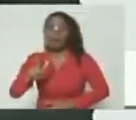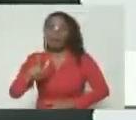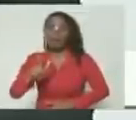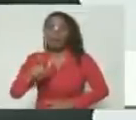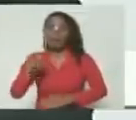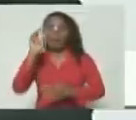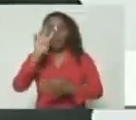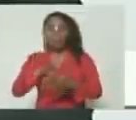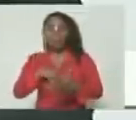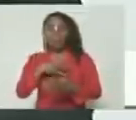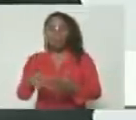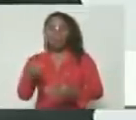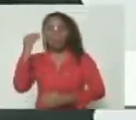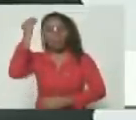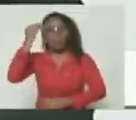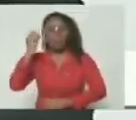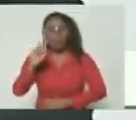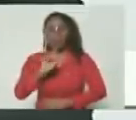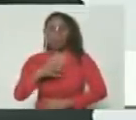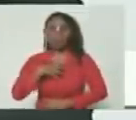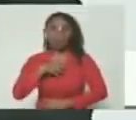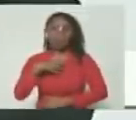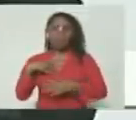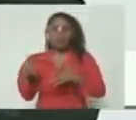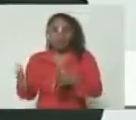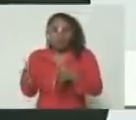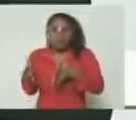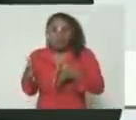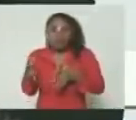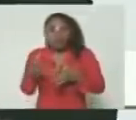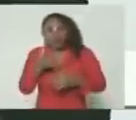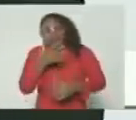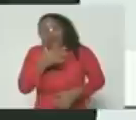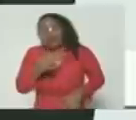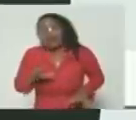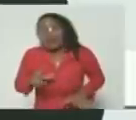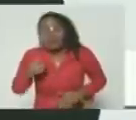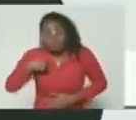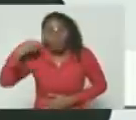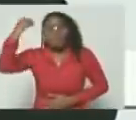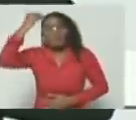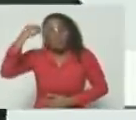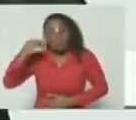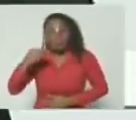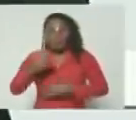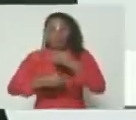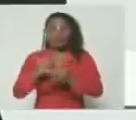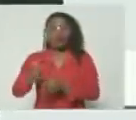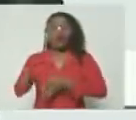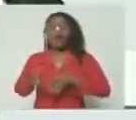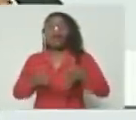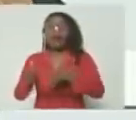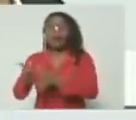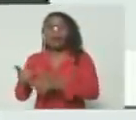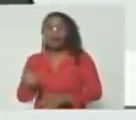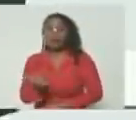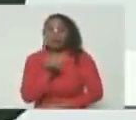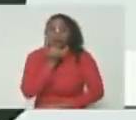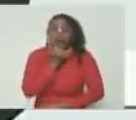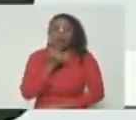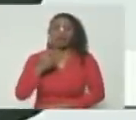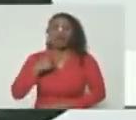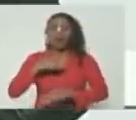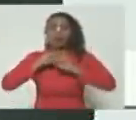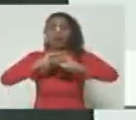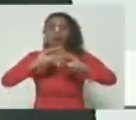para pensar que no se le puede ganar. Sencillamente, pues, creo que tomaron el camino equivocado y mi llamado a que regresen